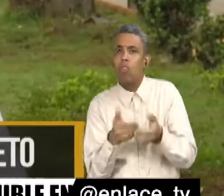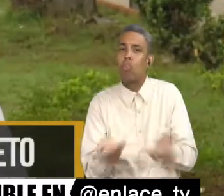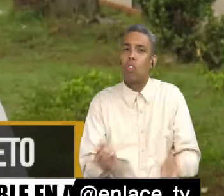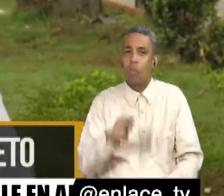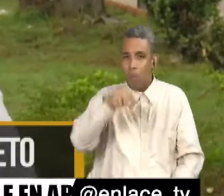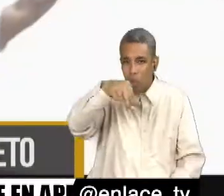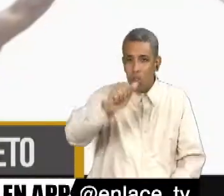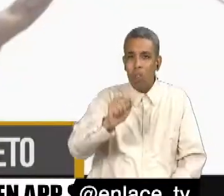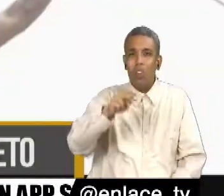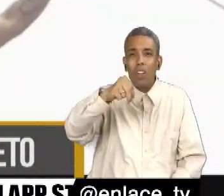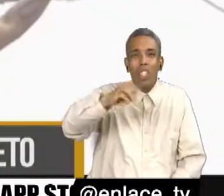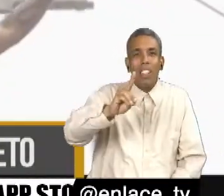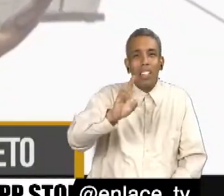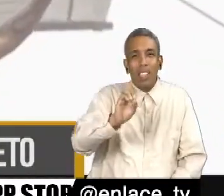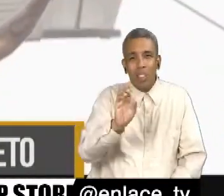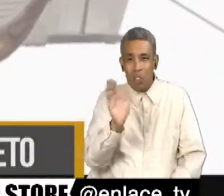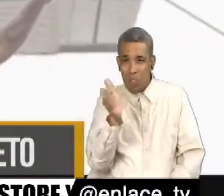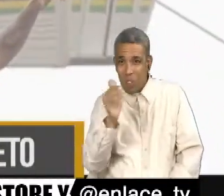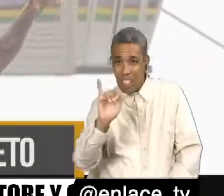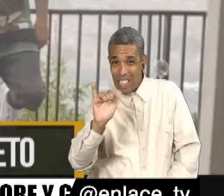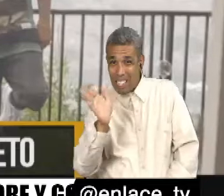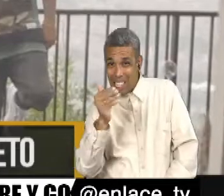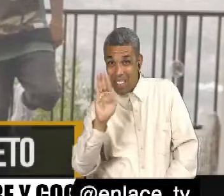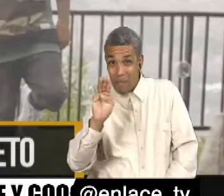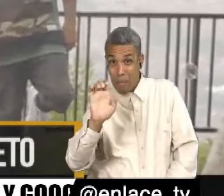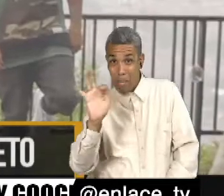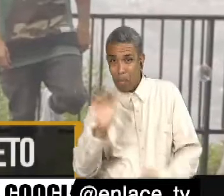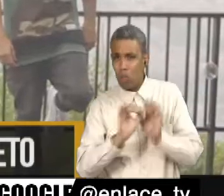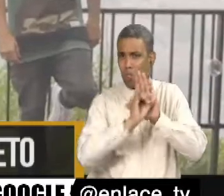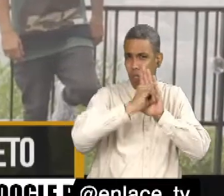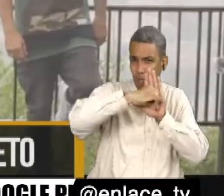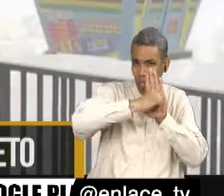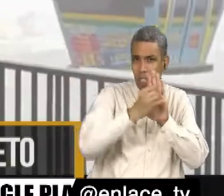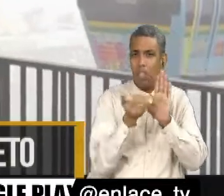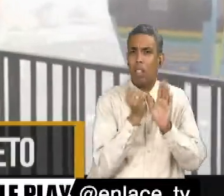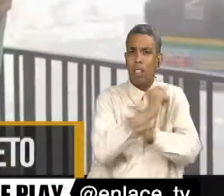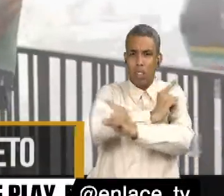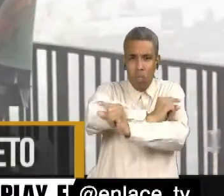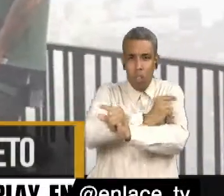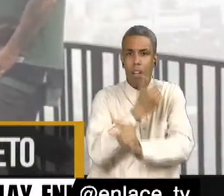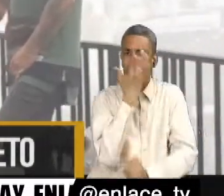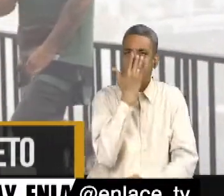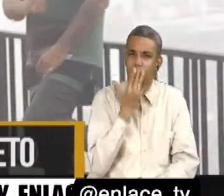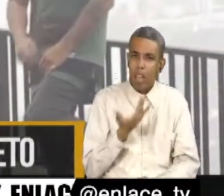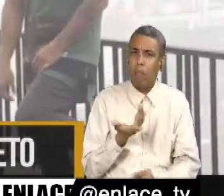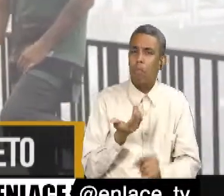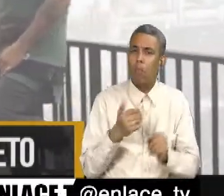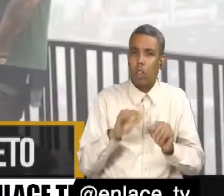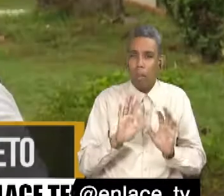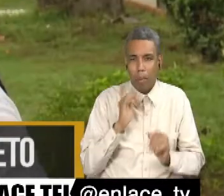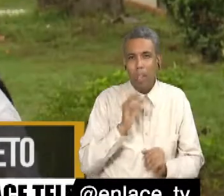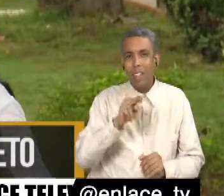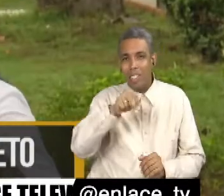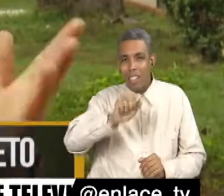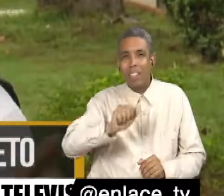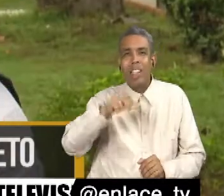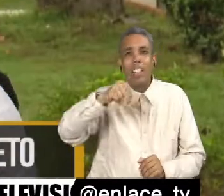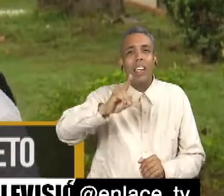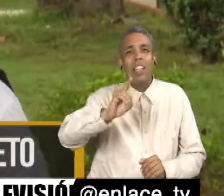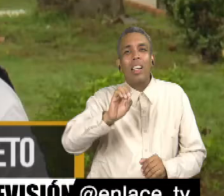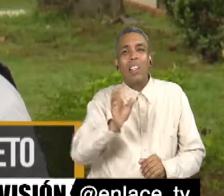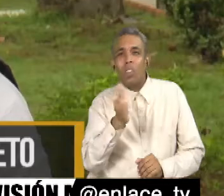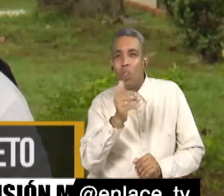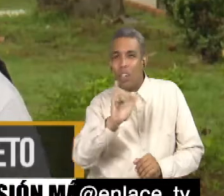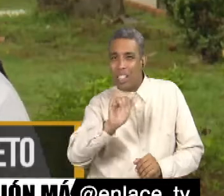como Nando y Beto Los Gemelos en Instagram, en Twitter, en Facebook, fanpage, Nando y Beto Los Gemelos. Es muy fácil